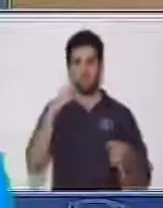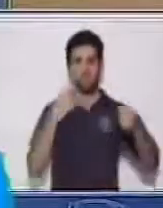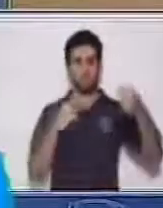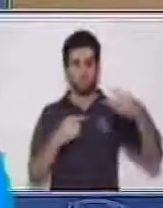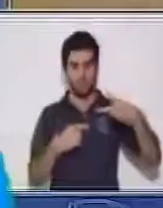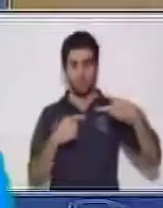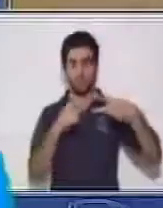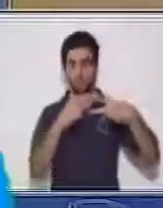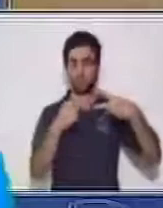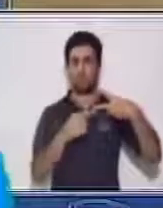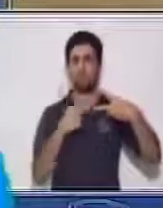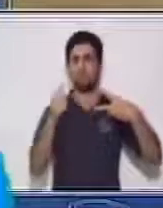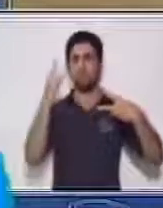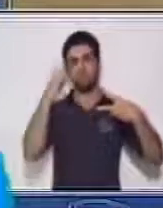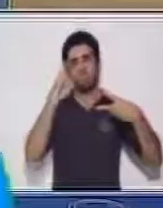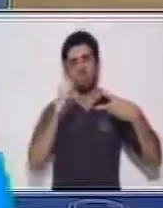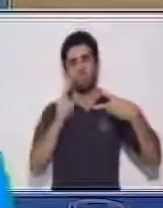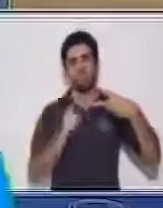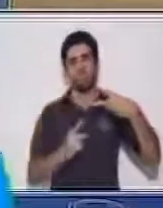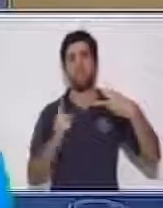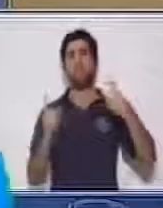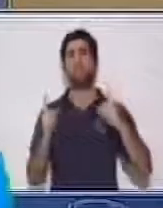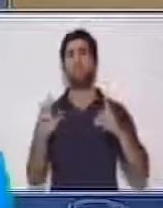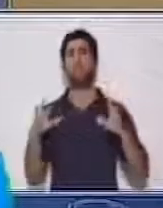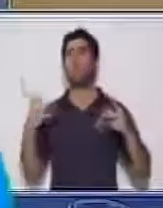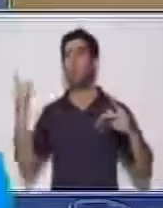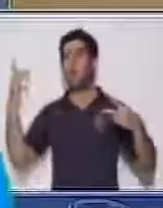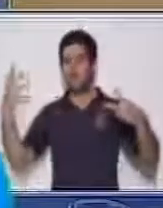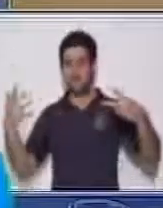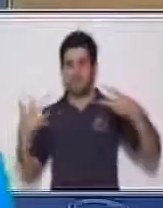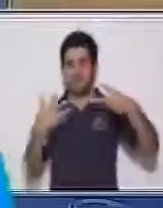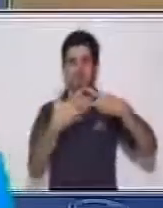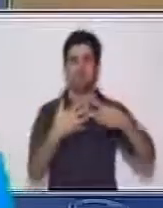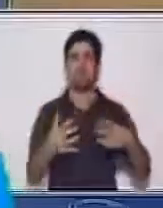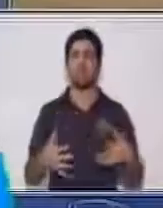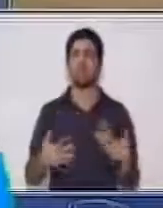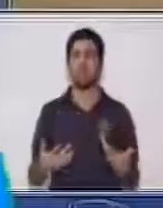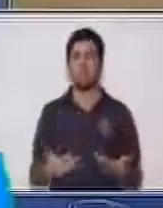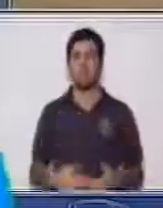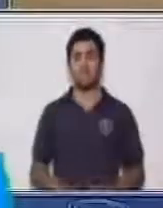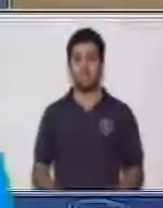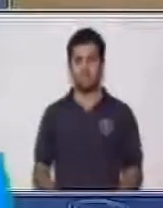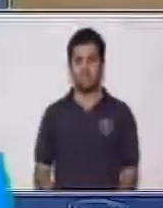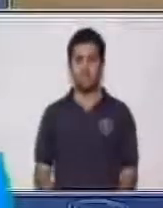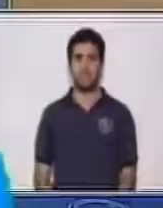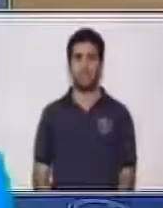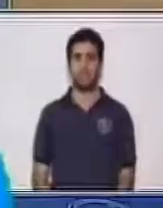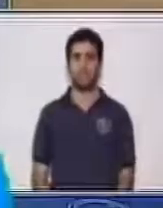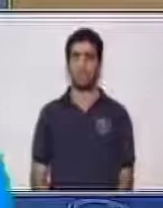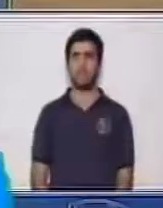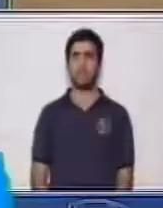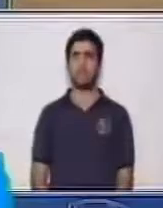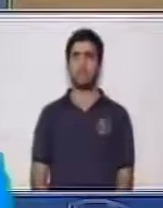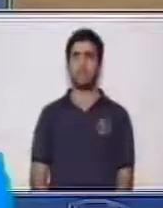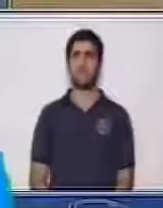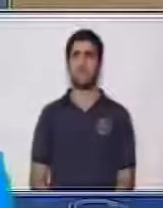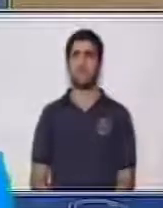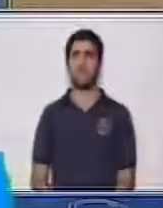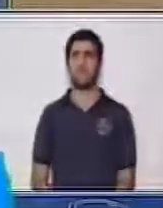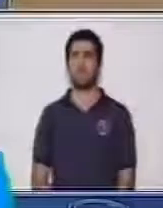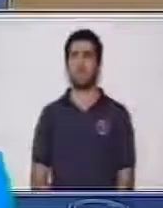quedan, el del científico o el del médico, ¿cuál de los 2 consideras que puede ser un lenguaje